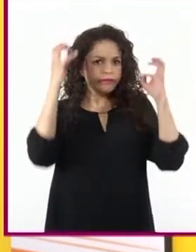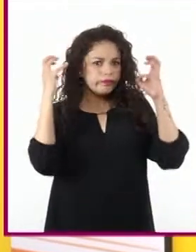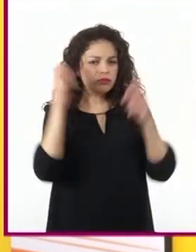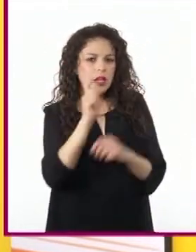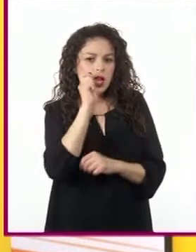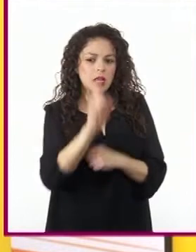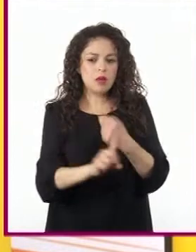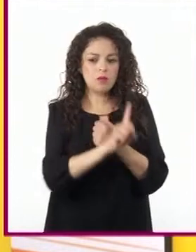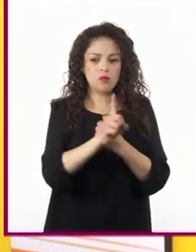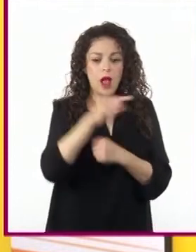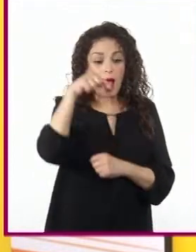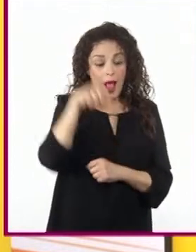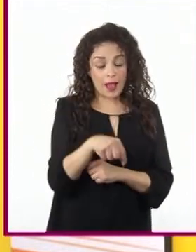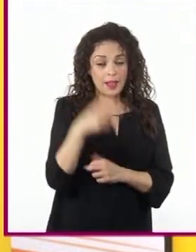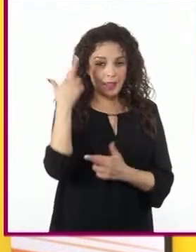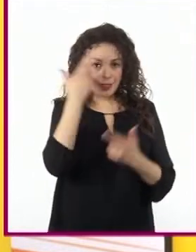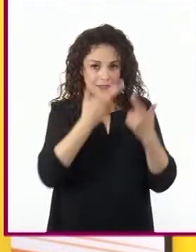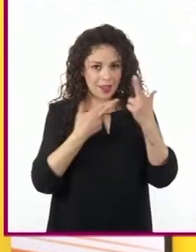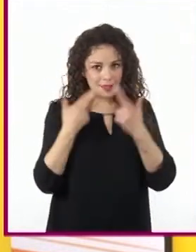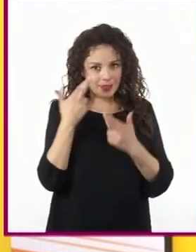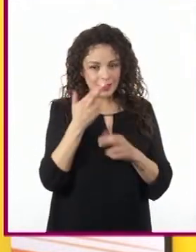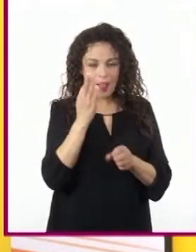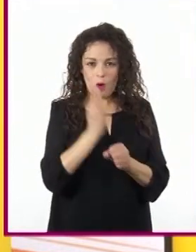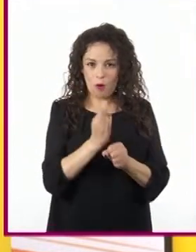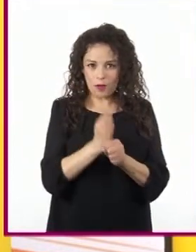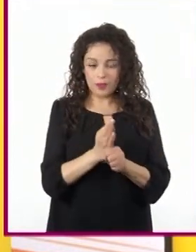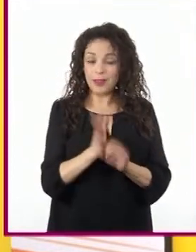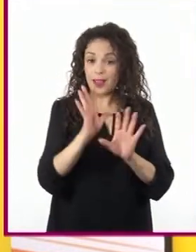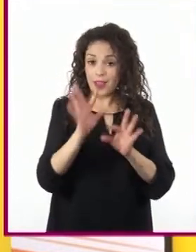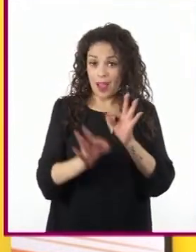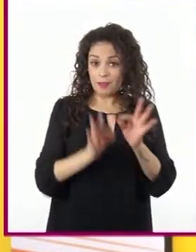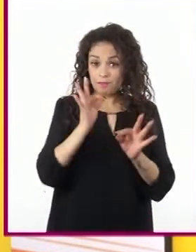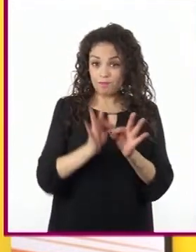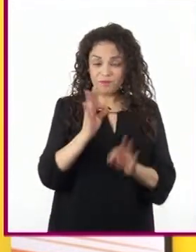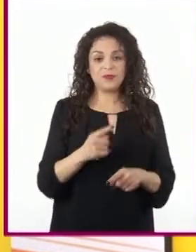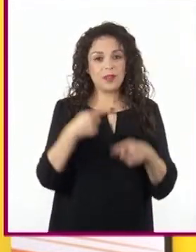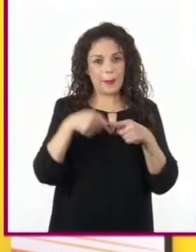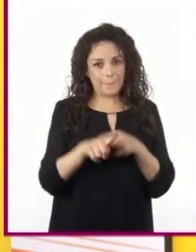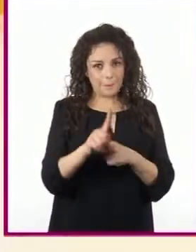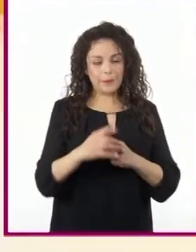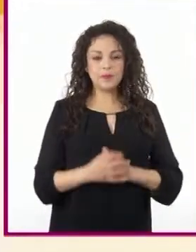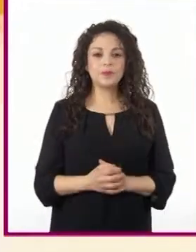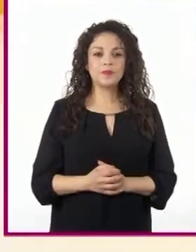se analizarán aquí. Ahora sí, estamos listas y listos para comenzar.